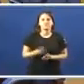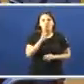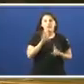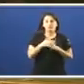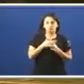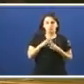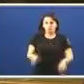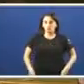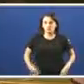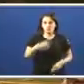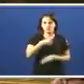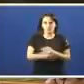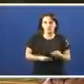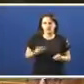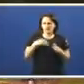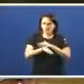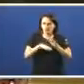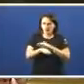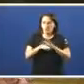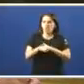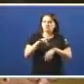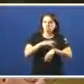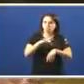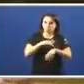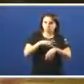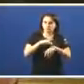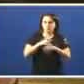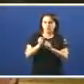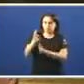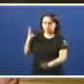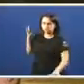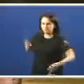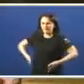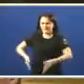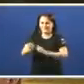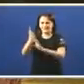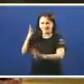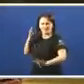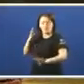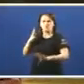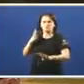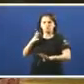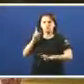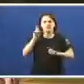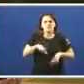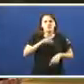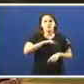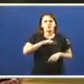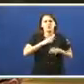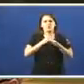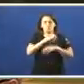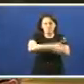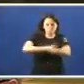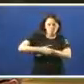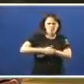situación é inadmisible e estamos acumulando doentes nos corredores, pero é que ademais sufrimos tamén a obsolescencia dos